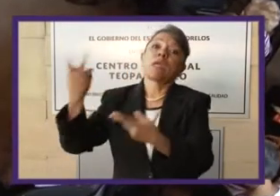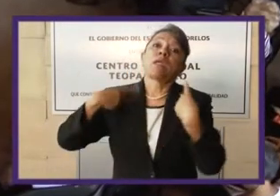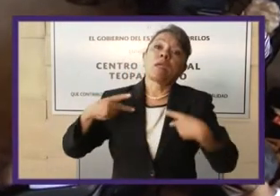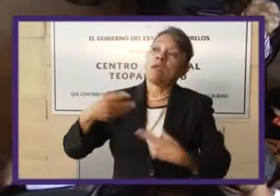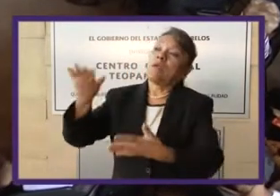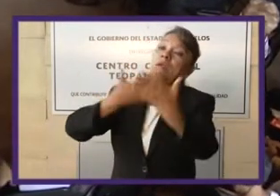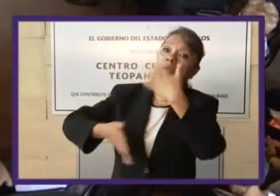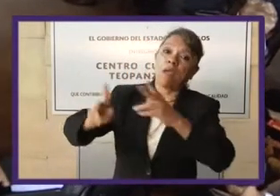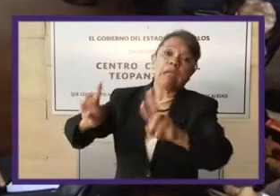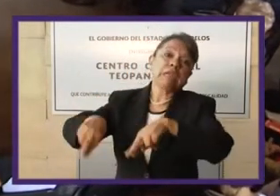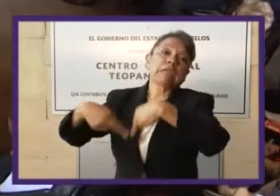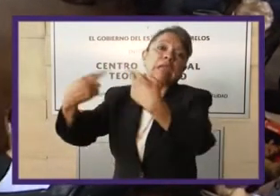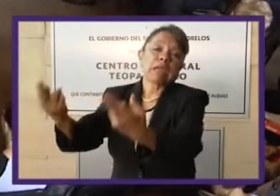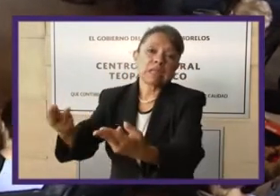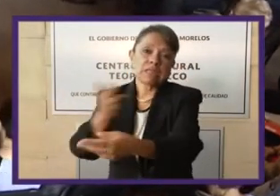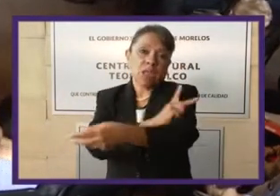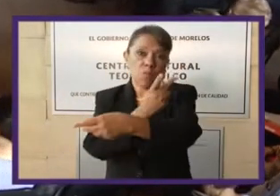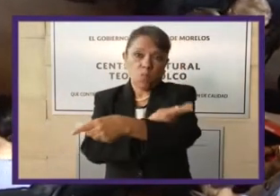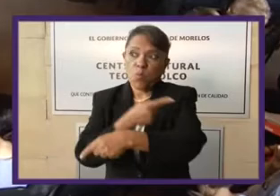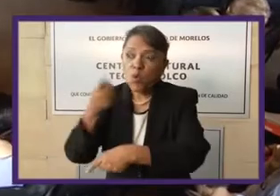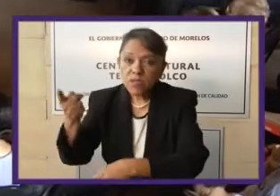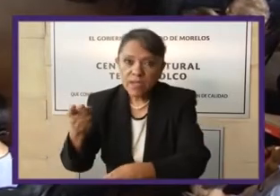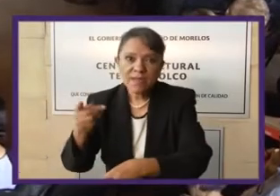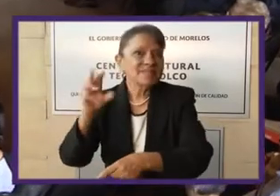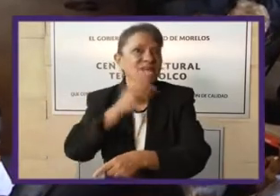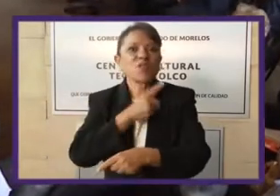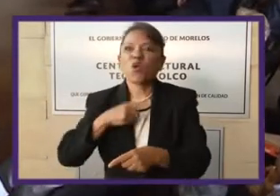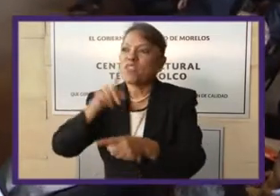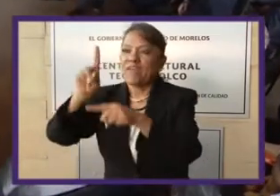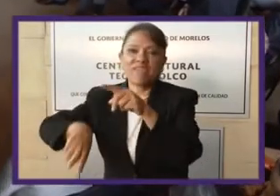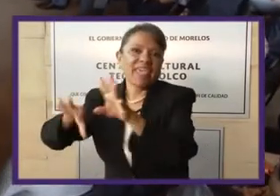los ciudadanos. No se lo debieron haber quitado.